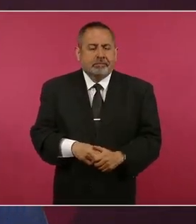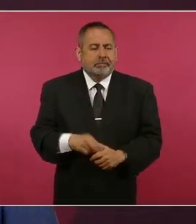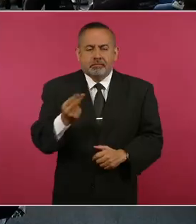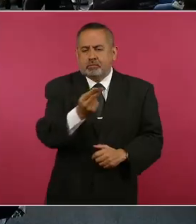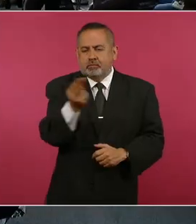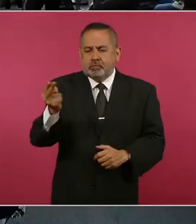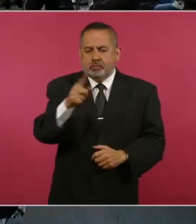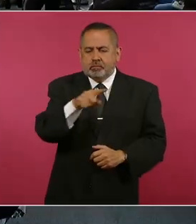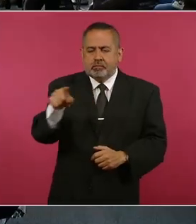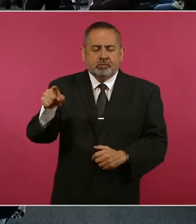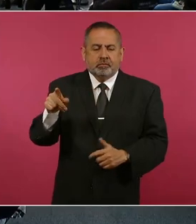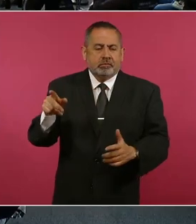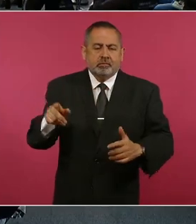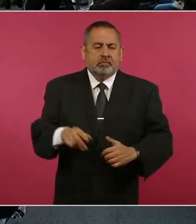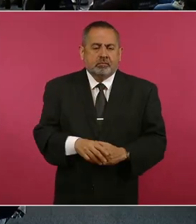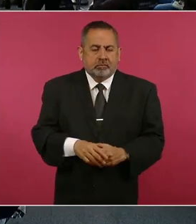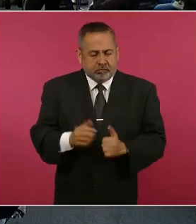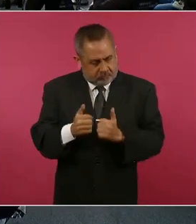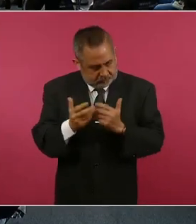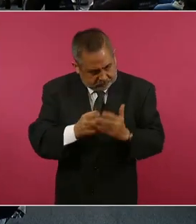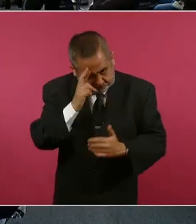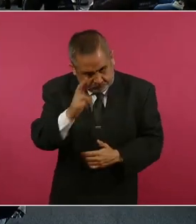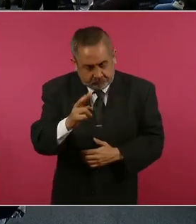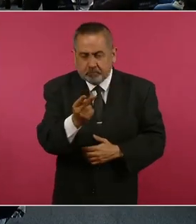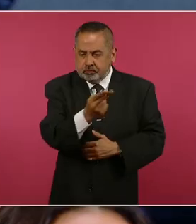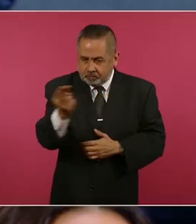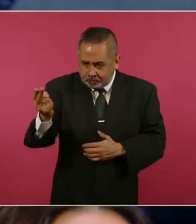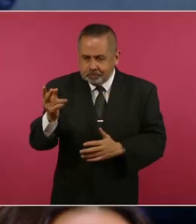Ustedes, con todo respeto,